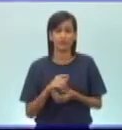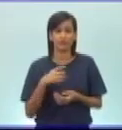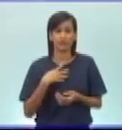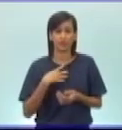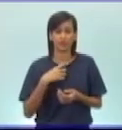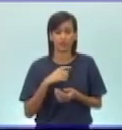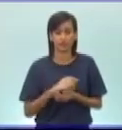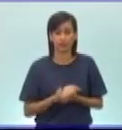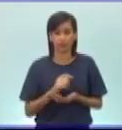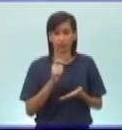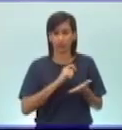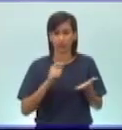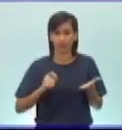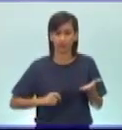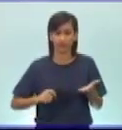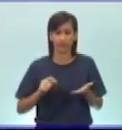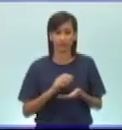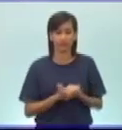Cópienlo, por favor.